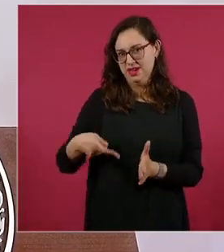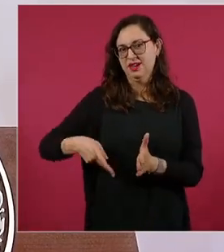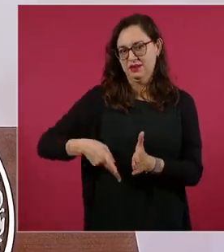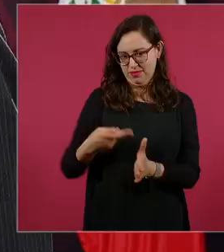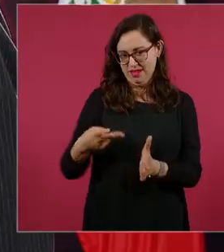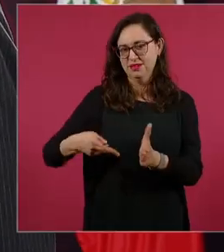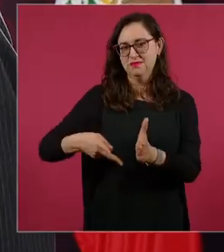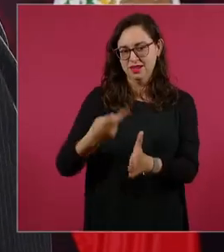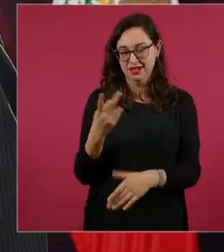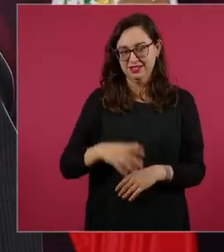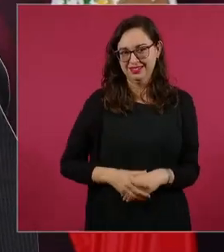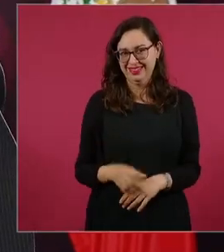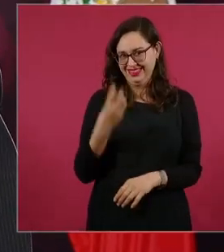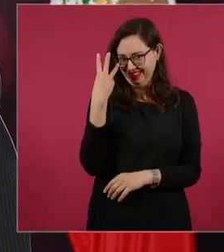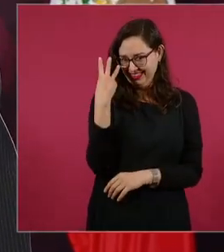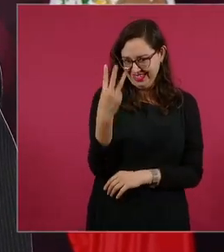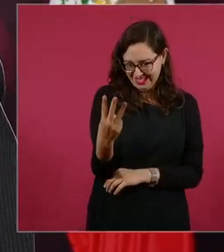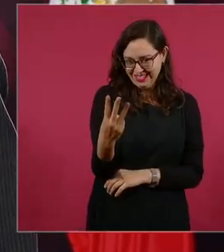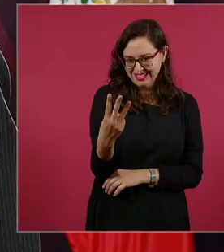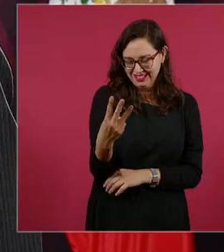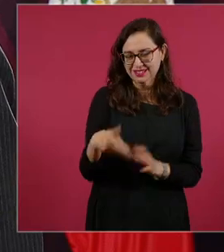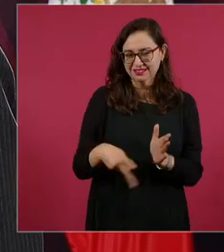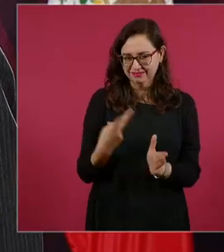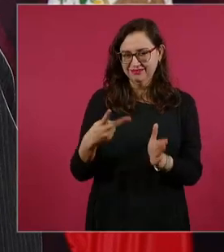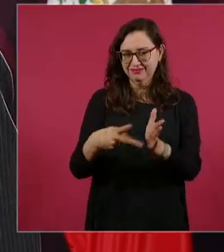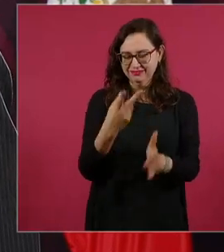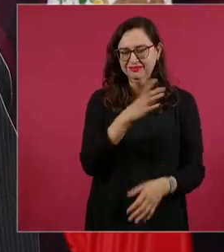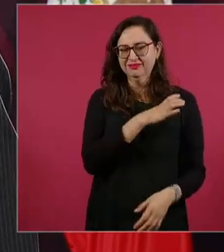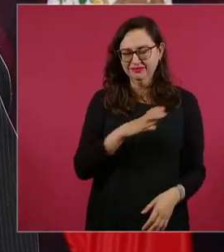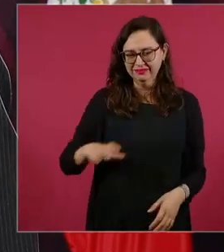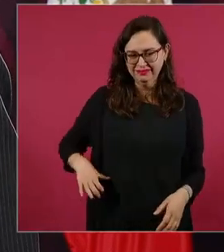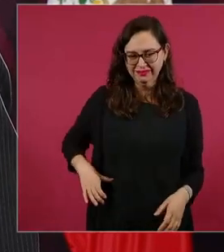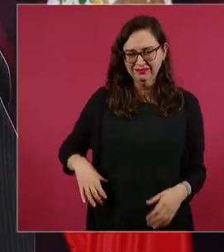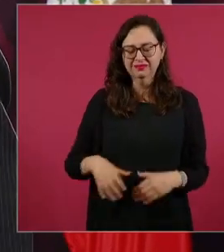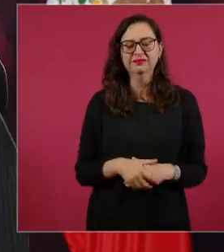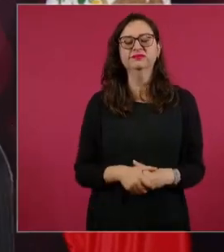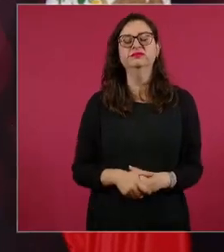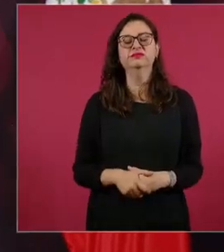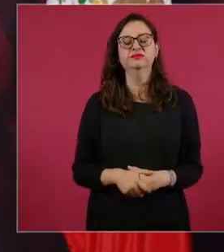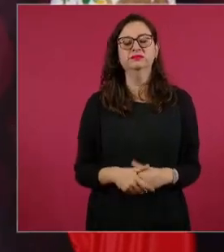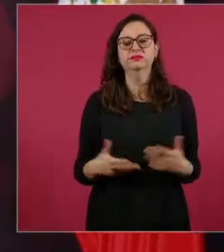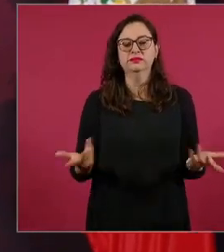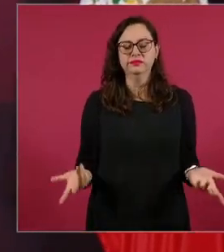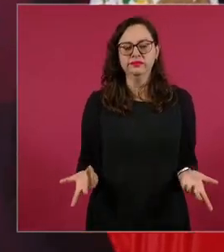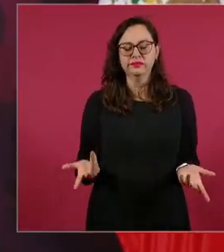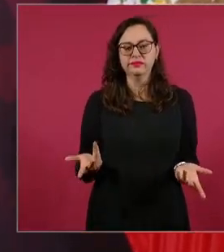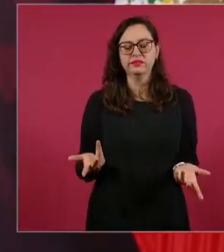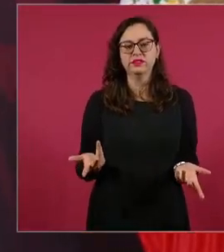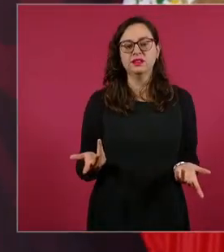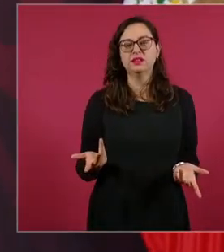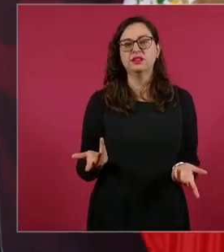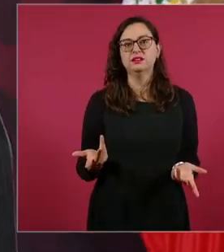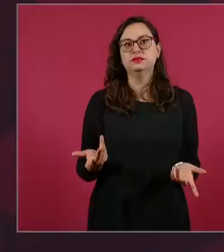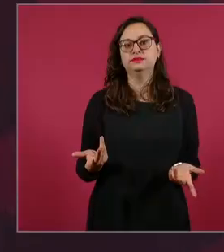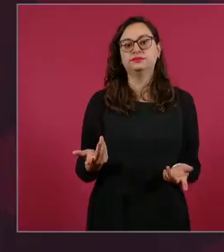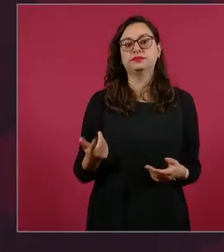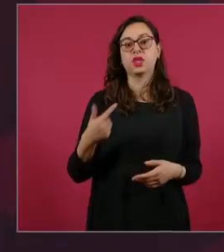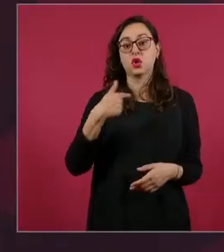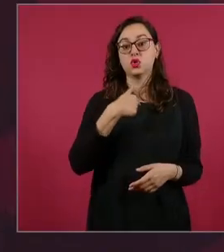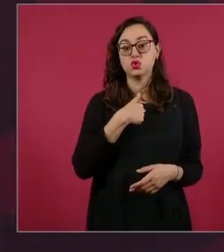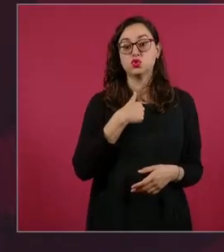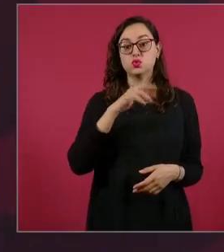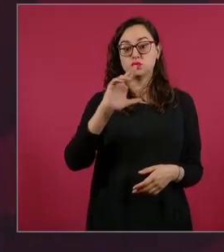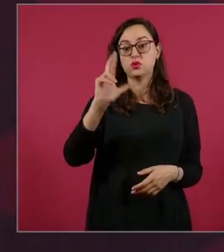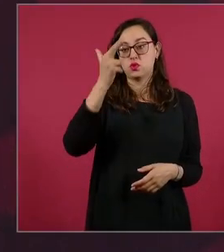tres veces candidato estaba yo en un pueblo me acuerdo en